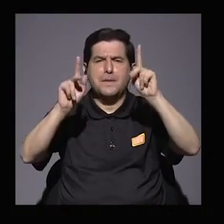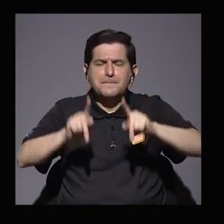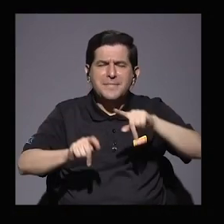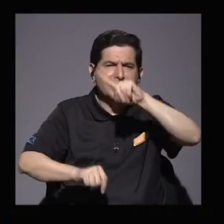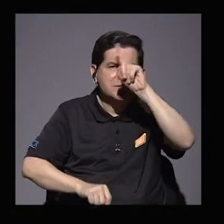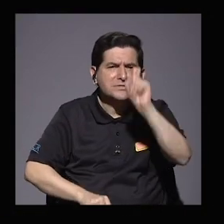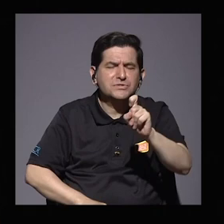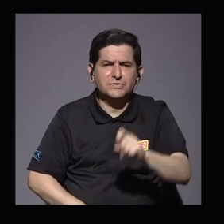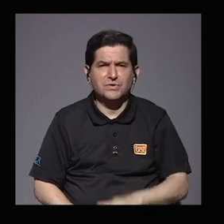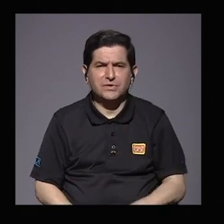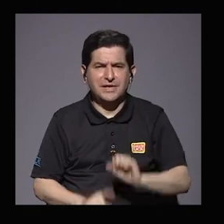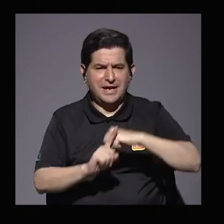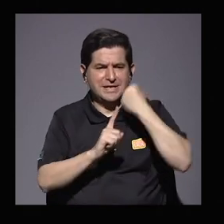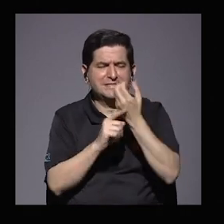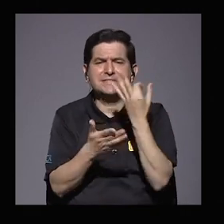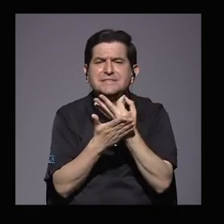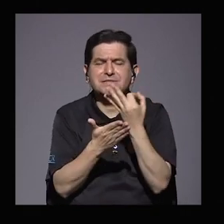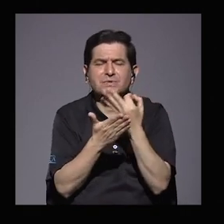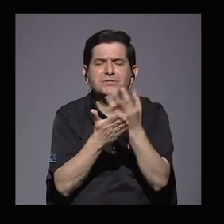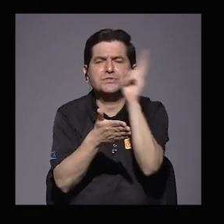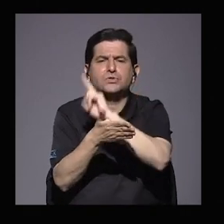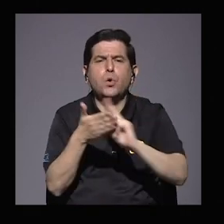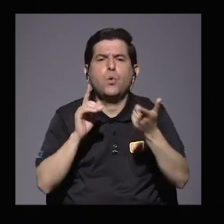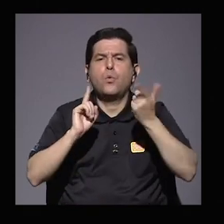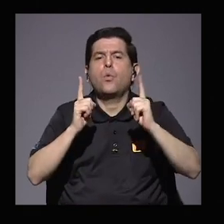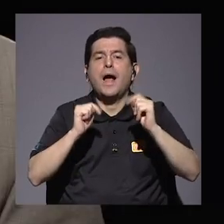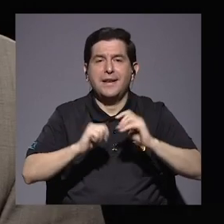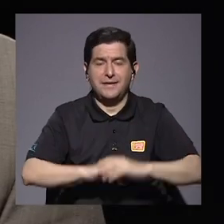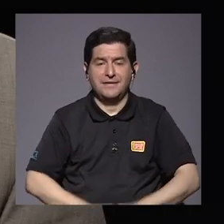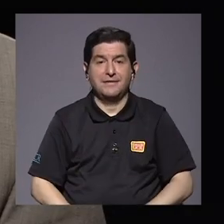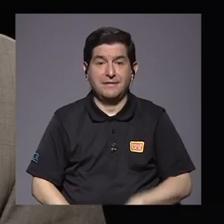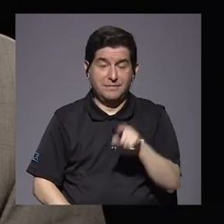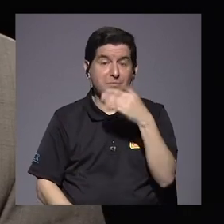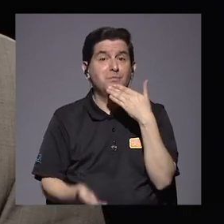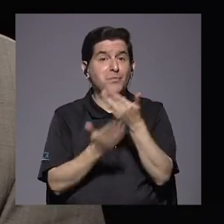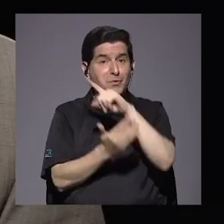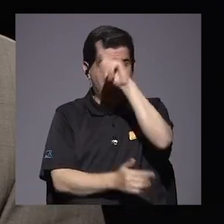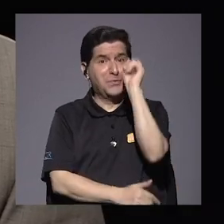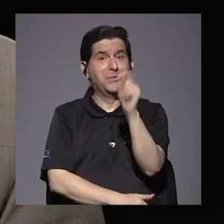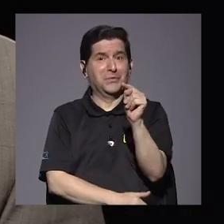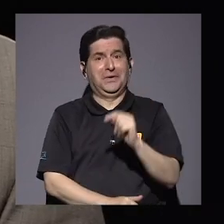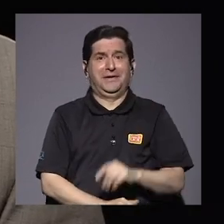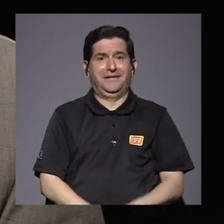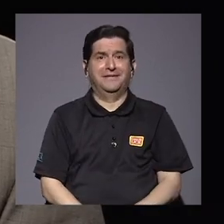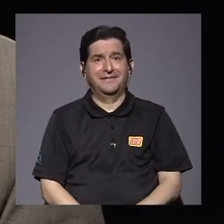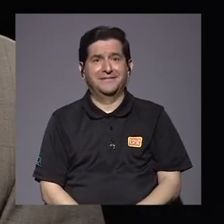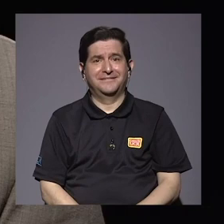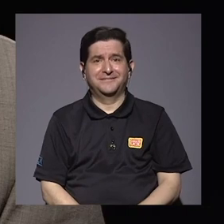puede preguntar es ¿cuál es el estado de las finanzas de la universidad? Esa es una muy buena pregunta.